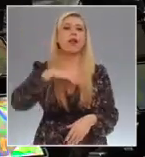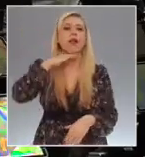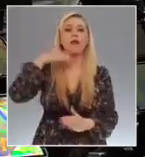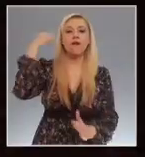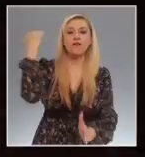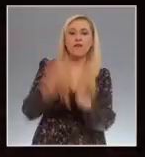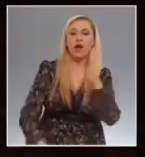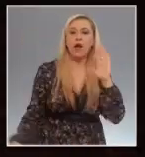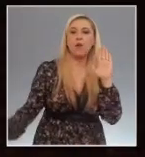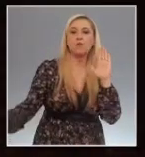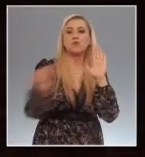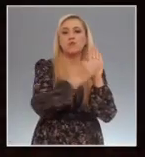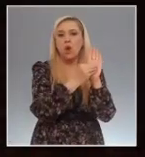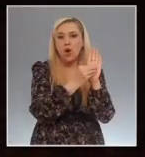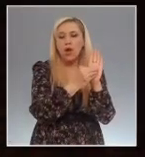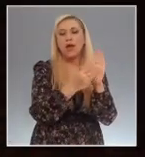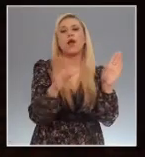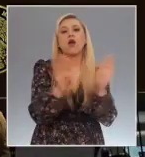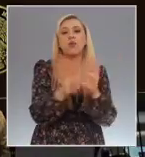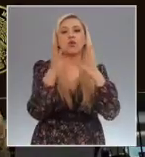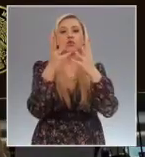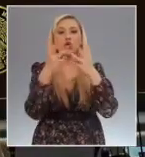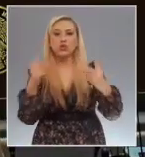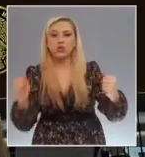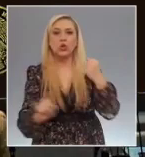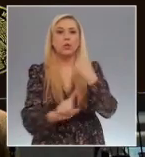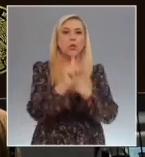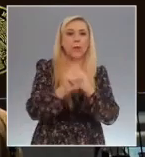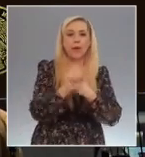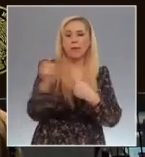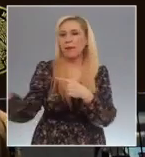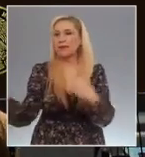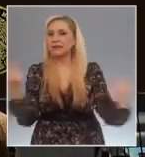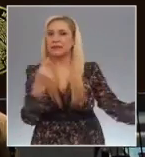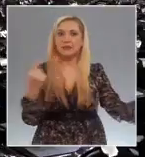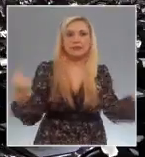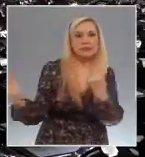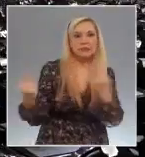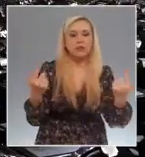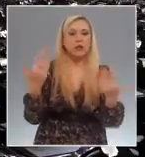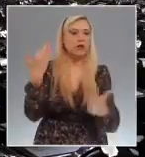alternativos de solución de controversias para el canal del poder judicial de la Federación Mario López